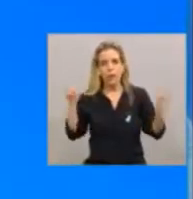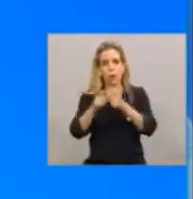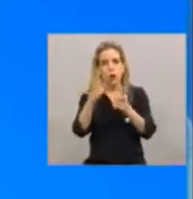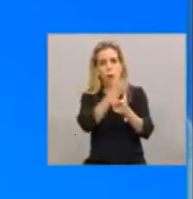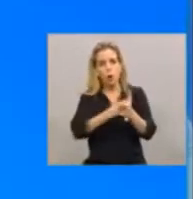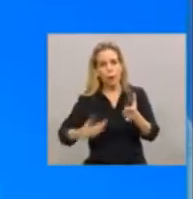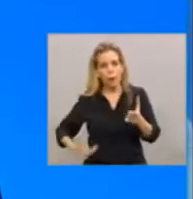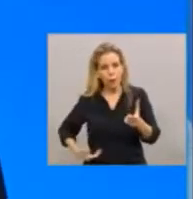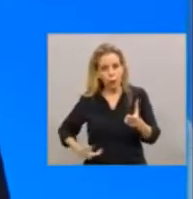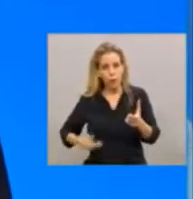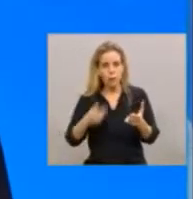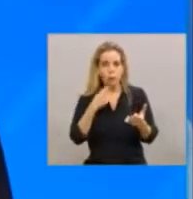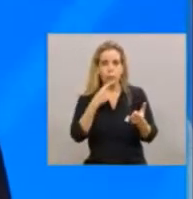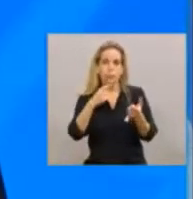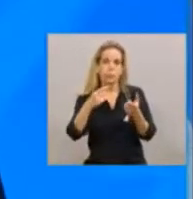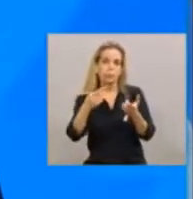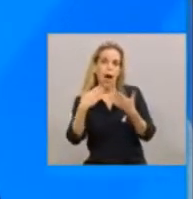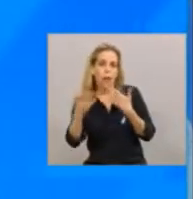y les decía